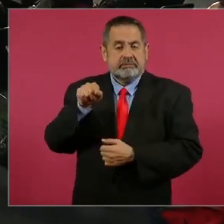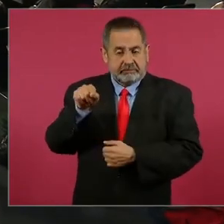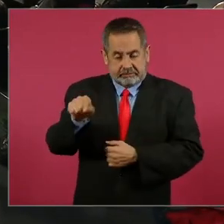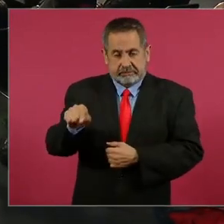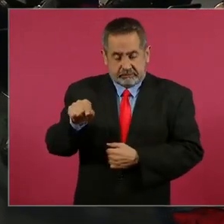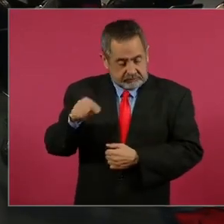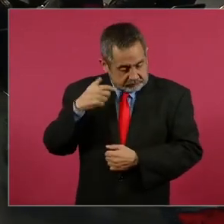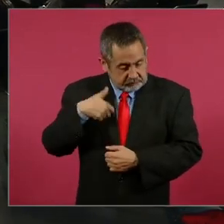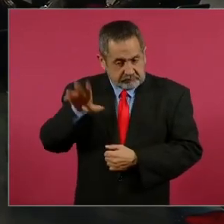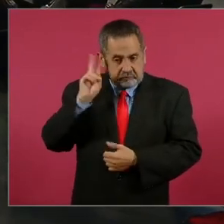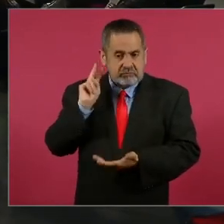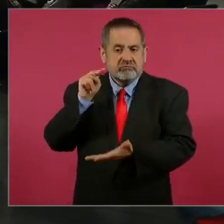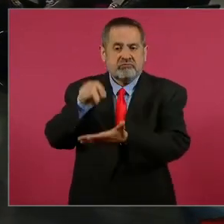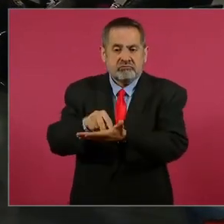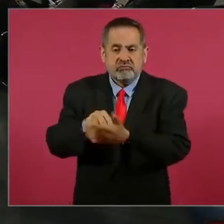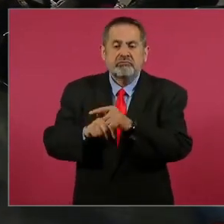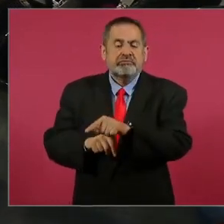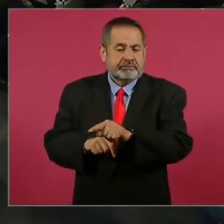estuve